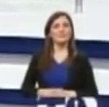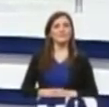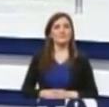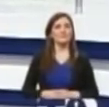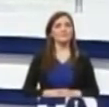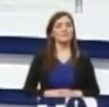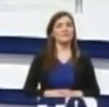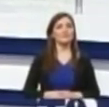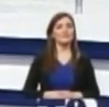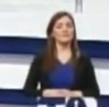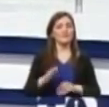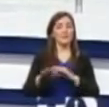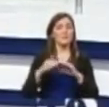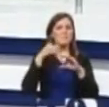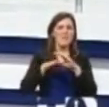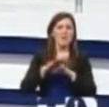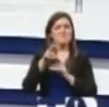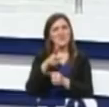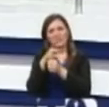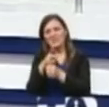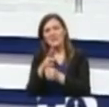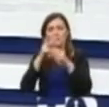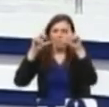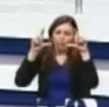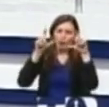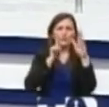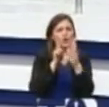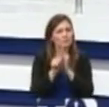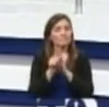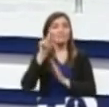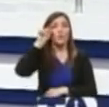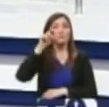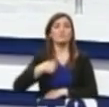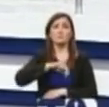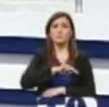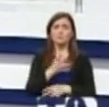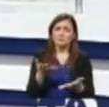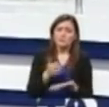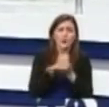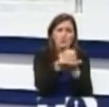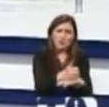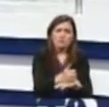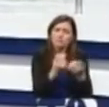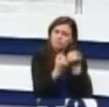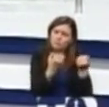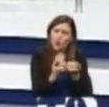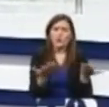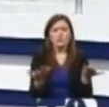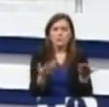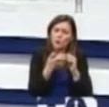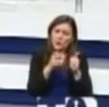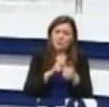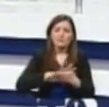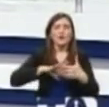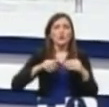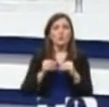099-489-1343. Se puede enviar sus videos, nos puede enviar sus fotografías. Recuerde que aquí estamos para colaborar con la ciudadanía y para incluso